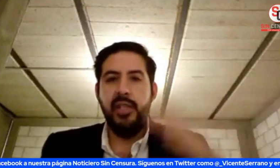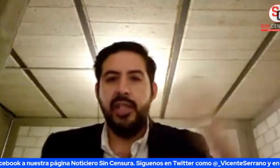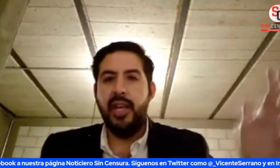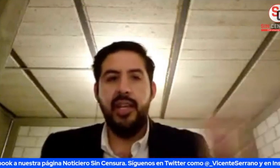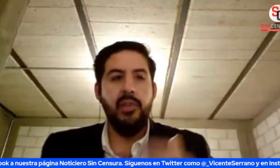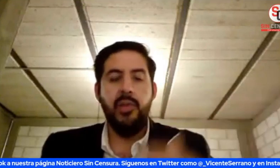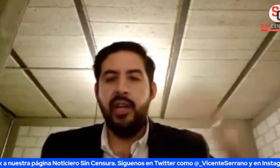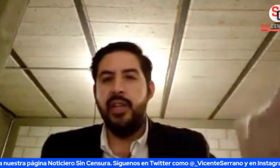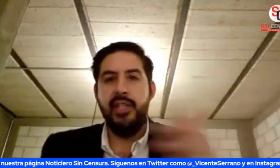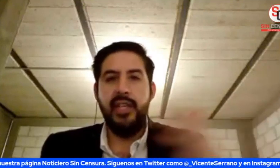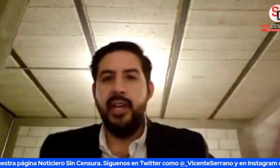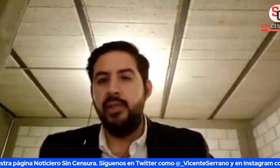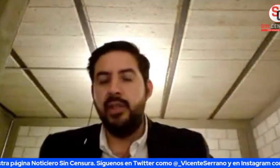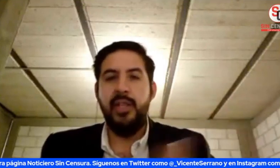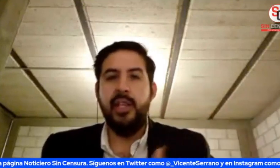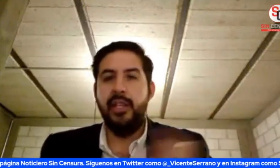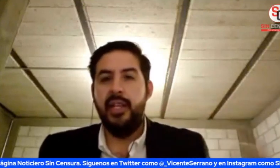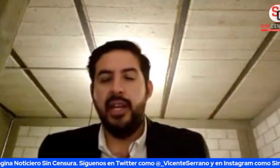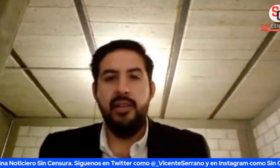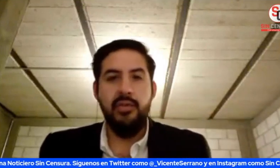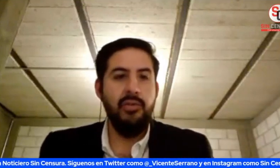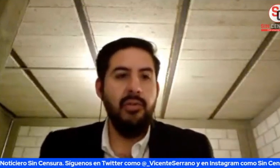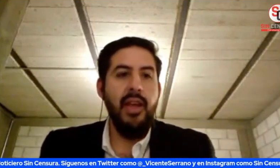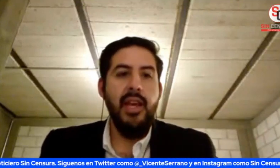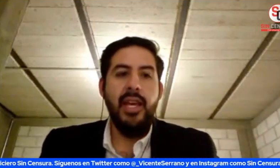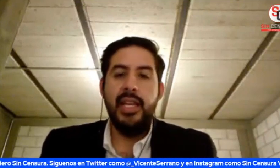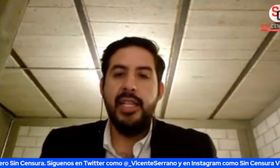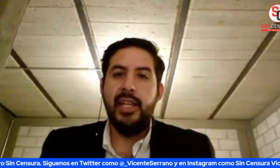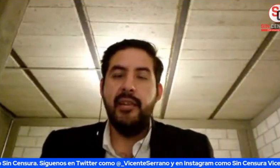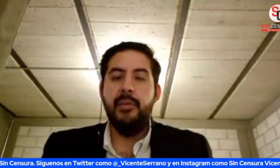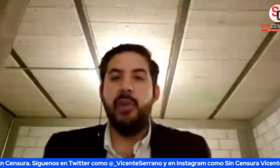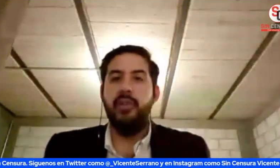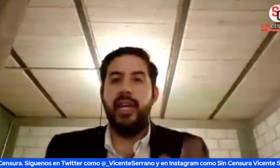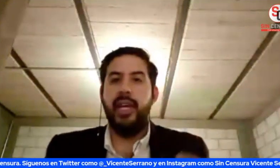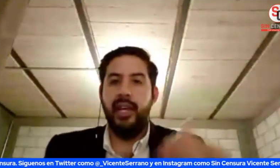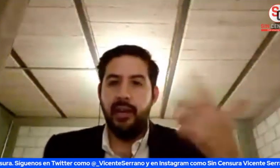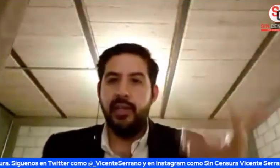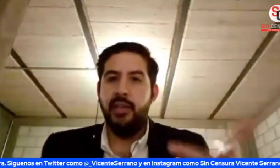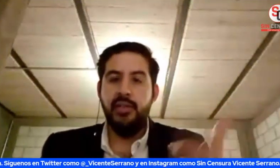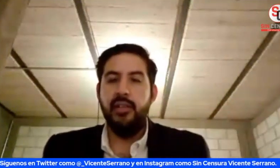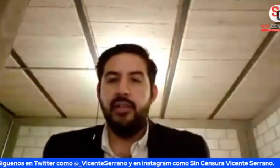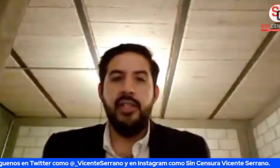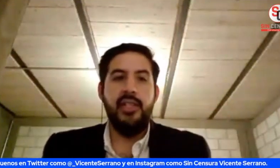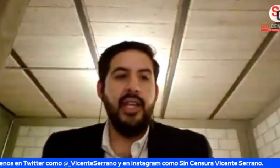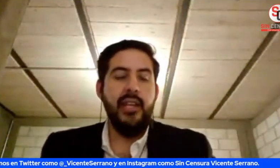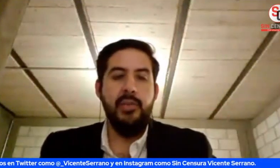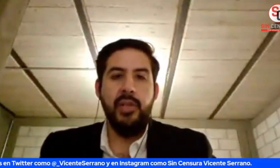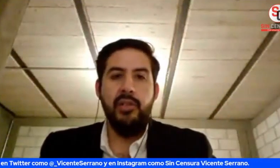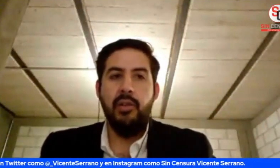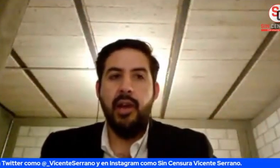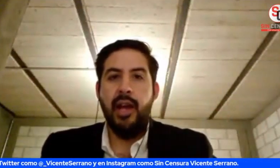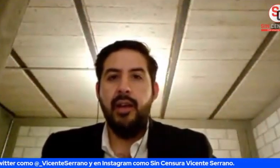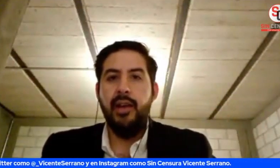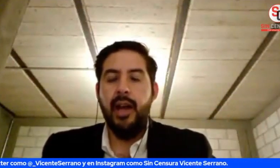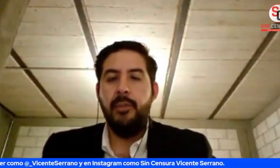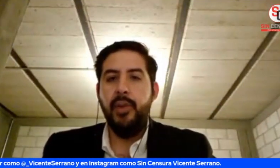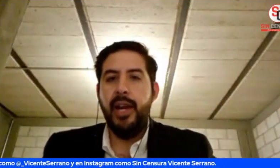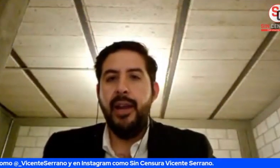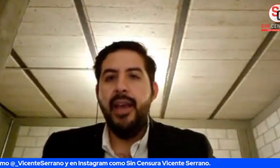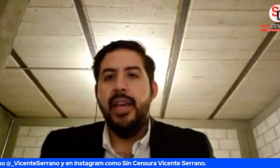notas donde decían que Alito Moreno le exigía a Bustamante retirar su iniciativa, pero lo que queda claro es que hay un sector que estaría dispuesto